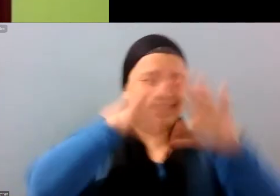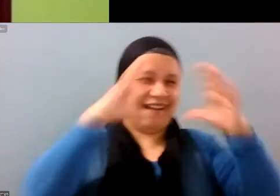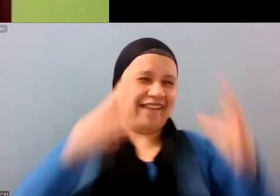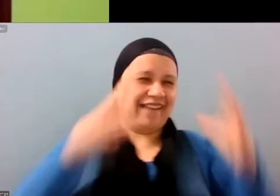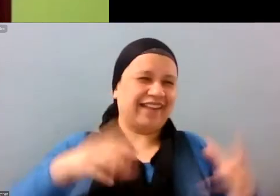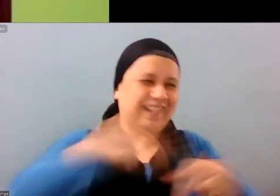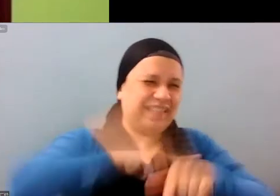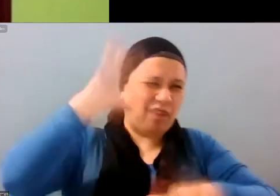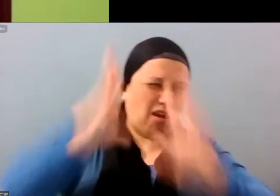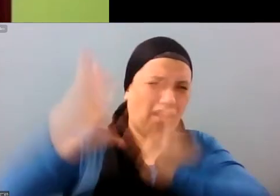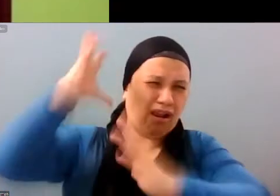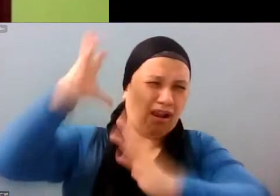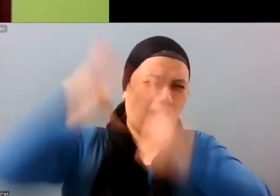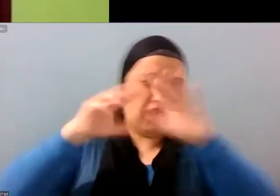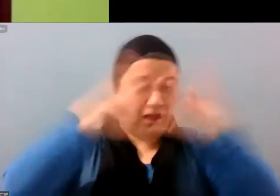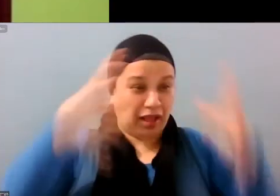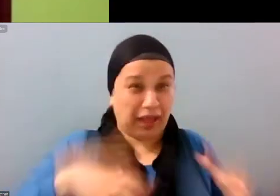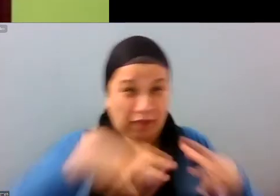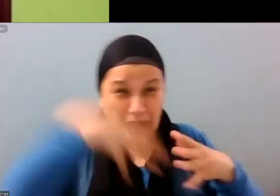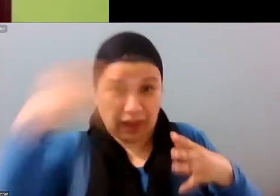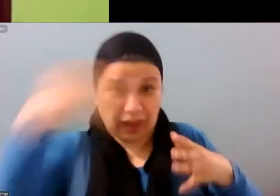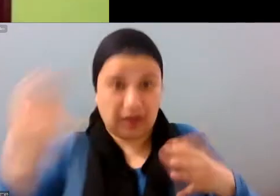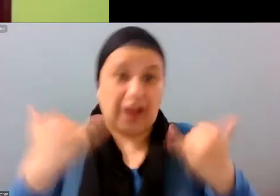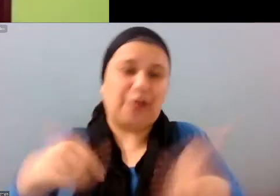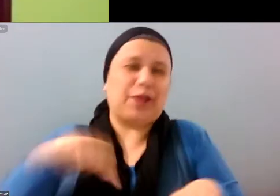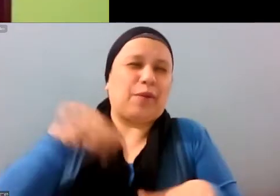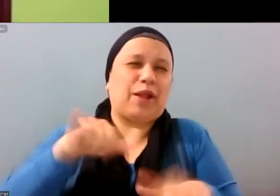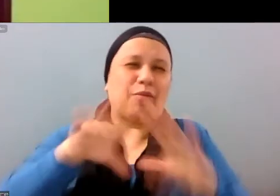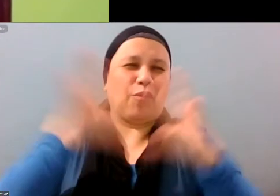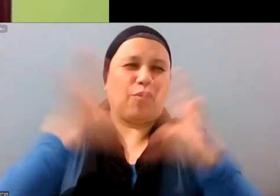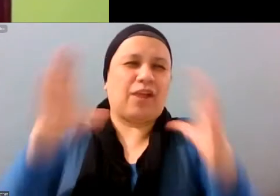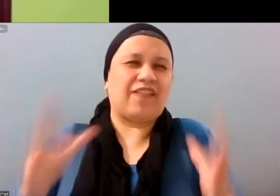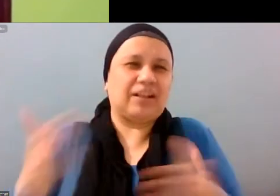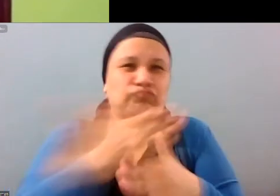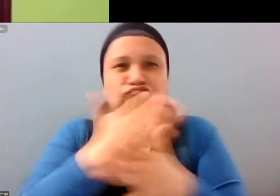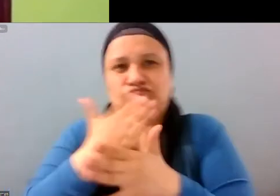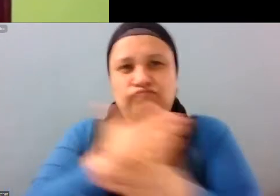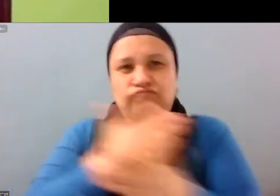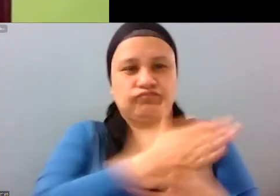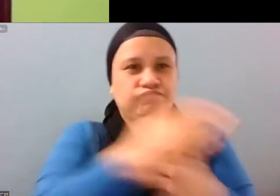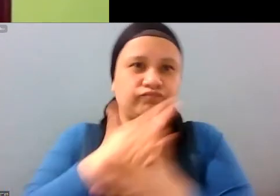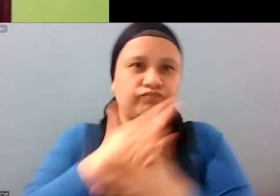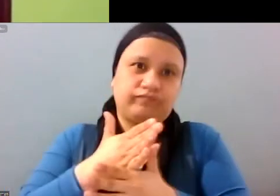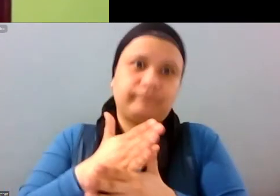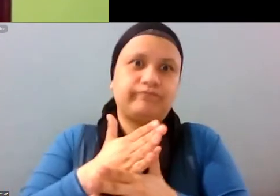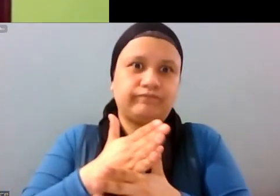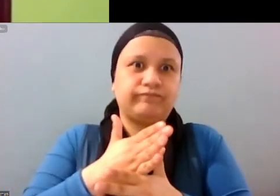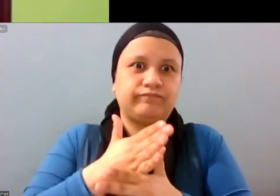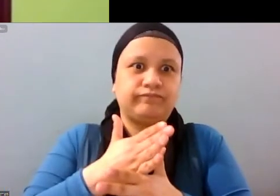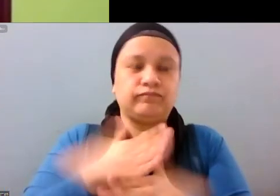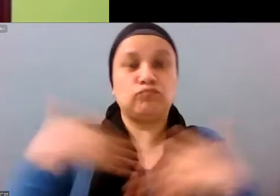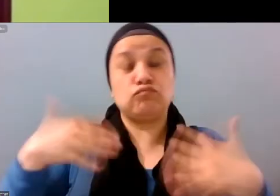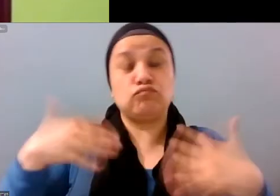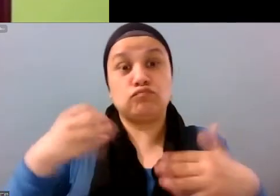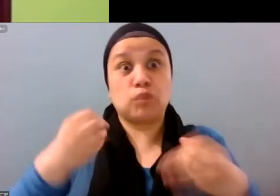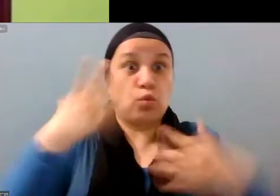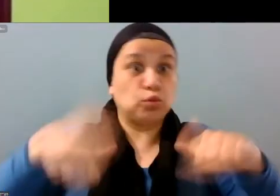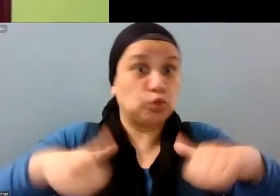ahorita estamos pareciera en una caverna compartida y hay muchos retos, muchas incertidumbres